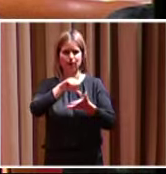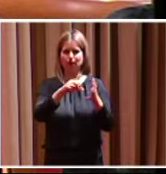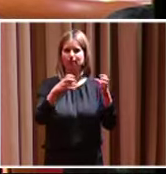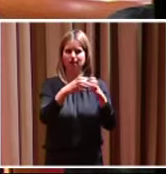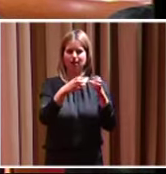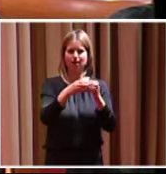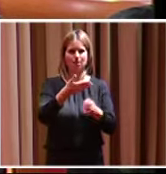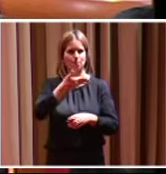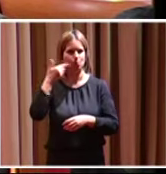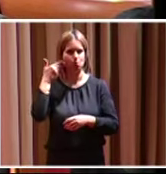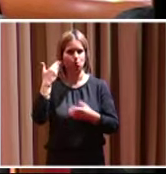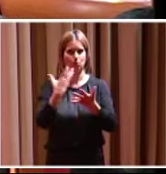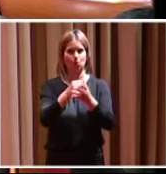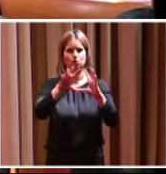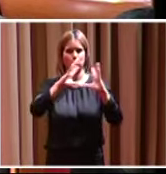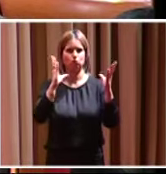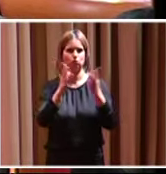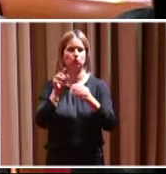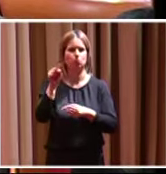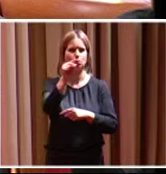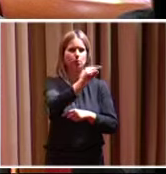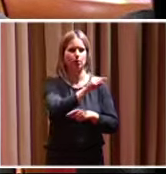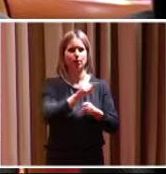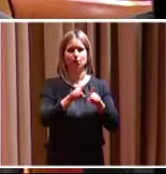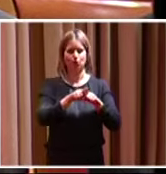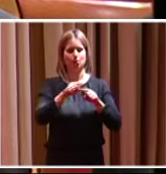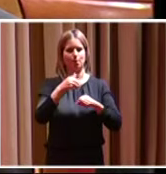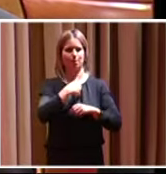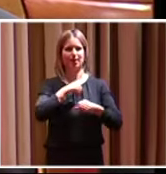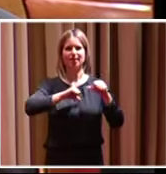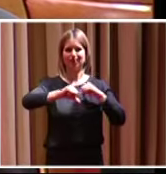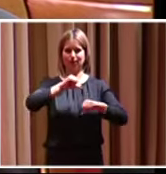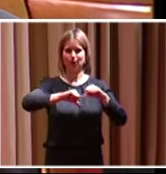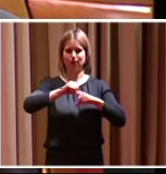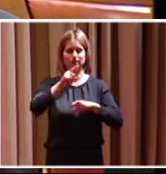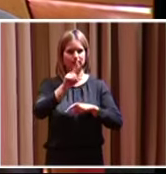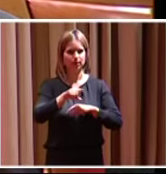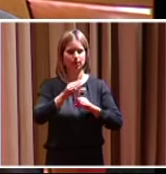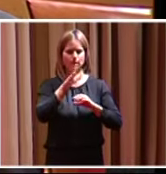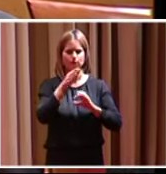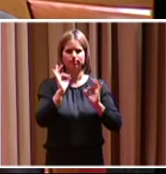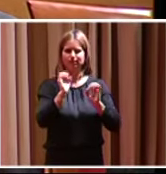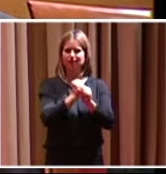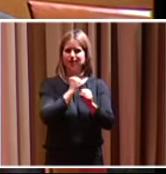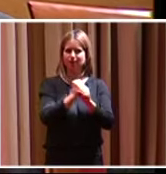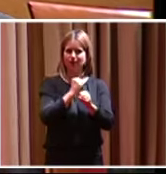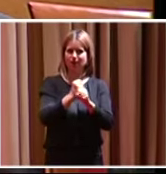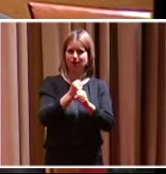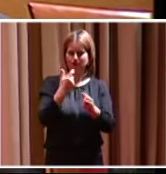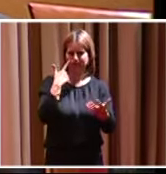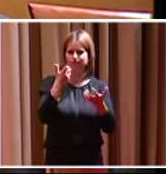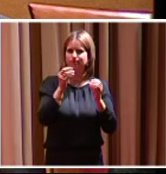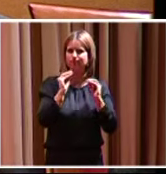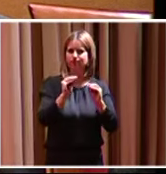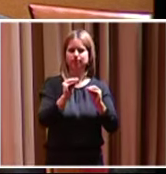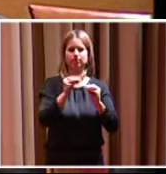ciudad por todo el mundo como cirujano, pero también por esa labor que hay que destacar, que divulga